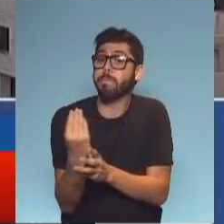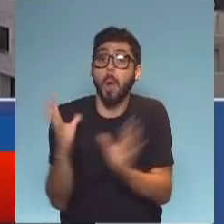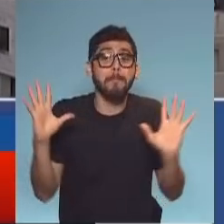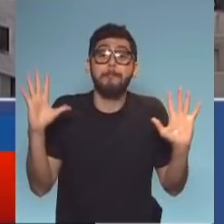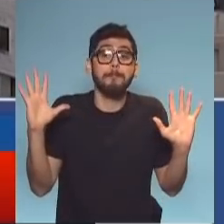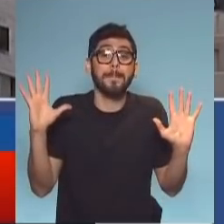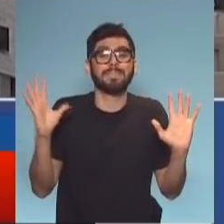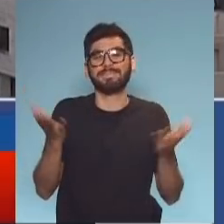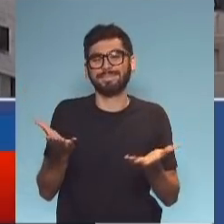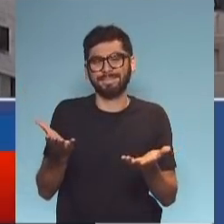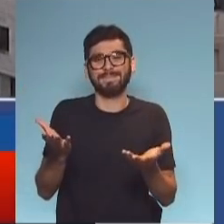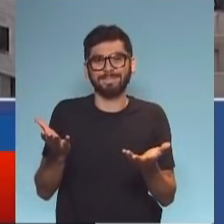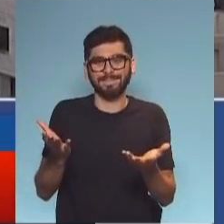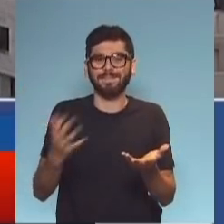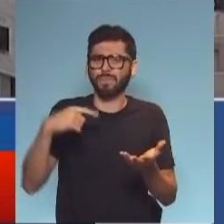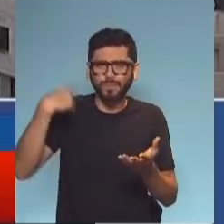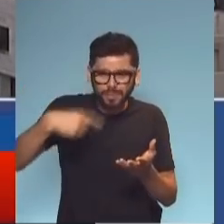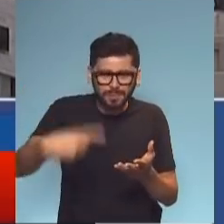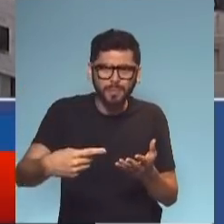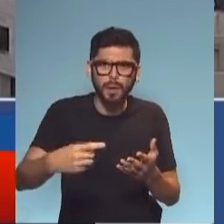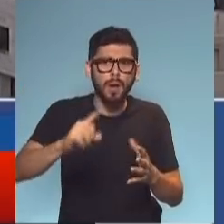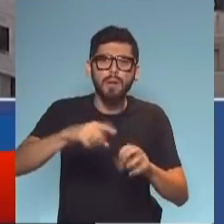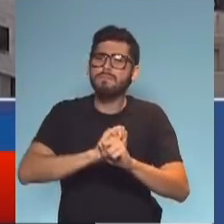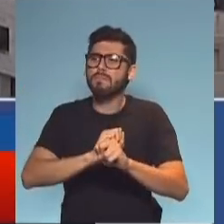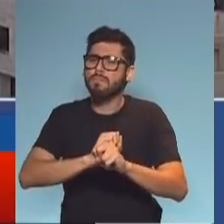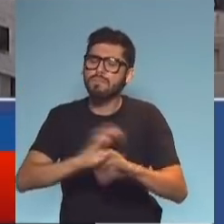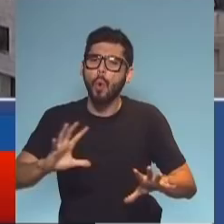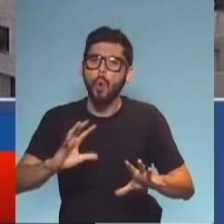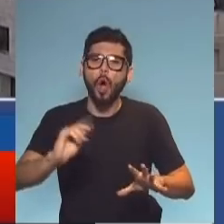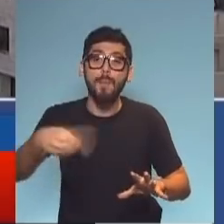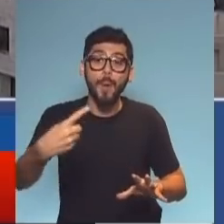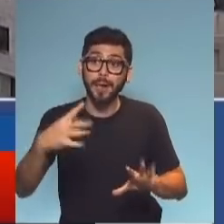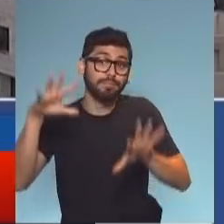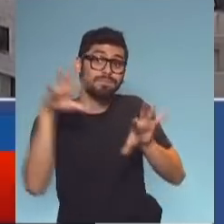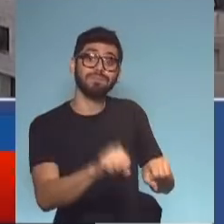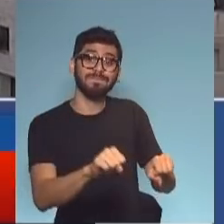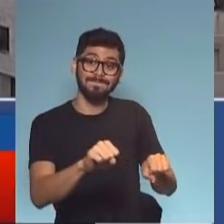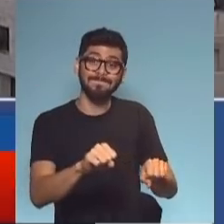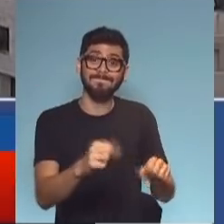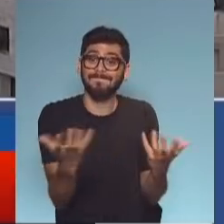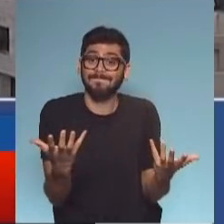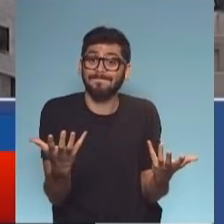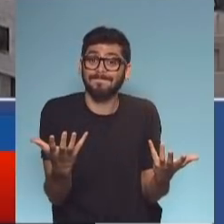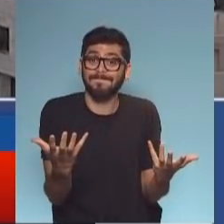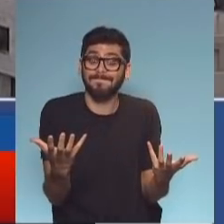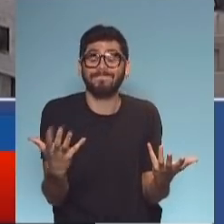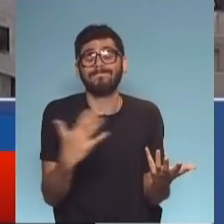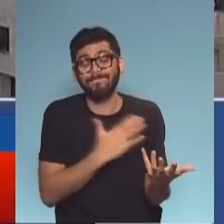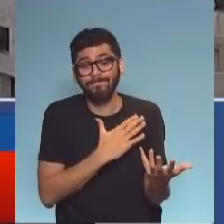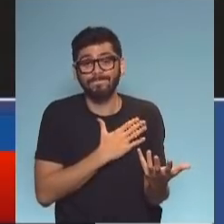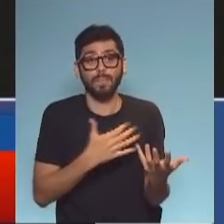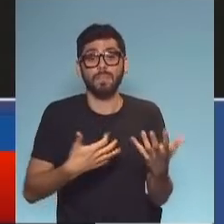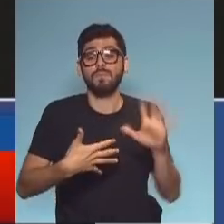El origen de todos los males es la ocupación. Lamento que también en